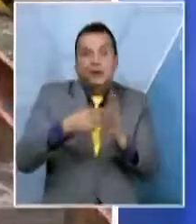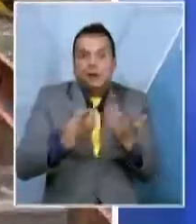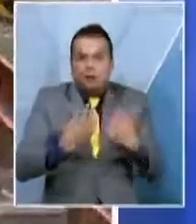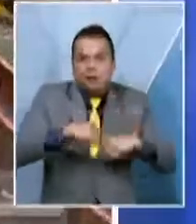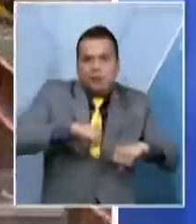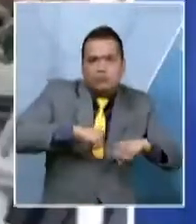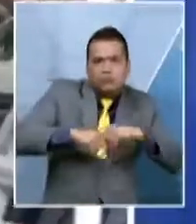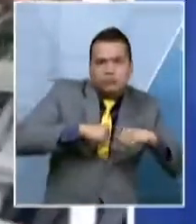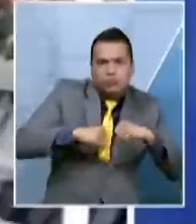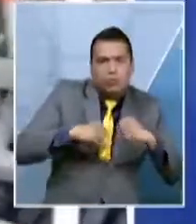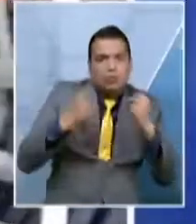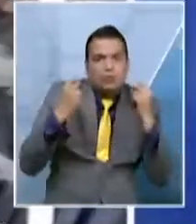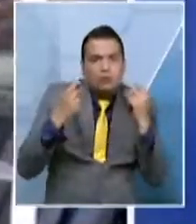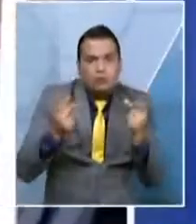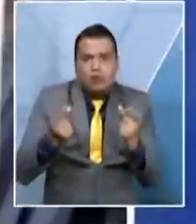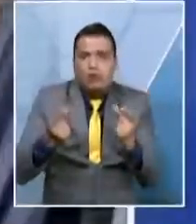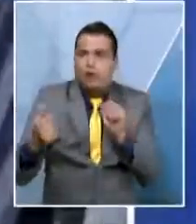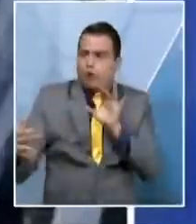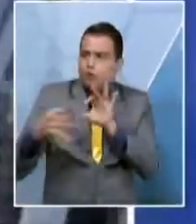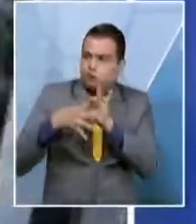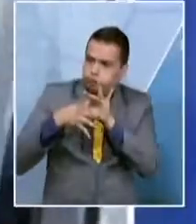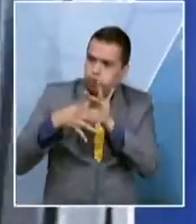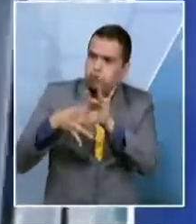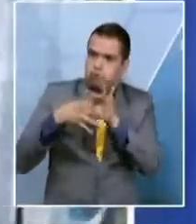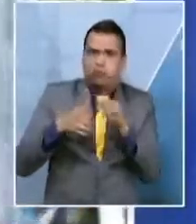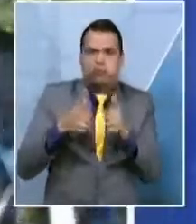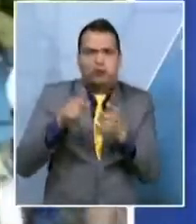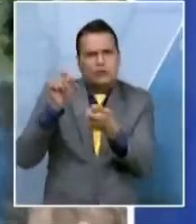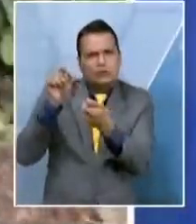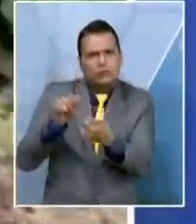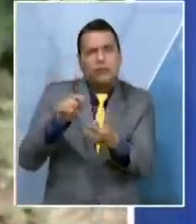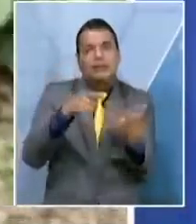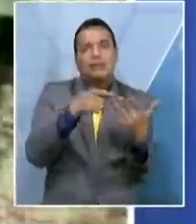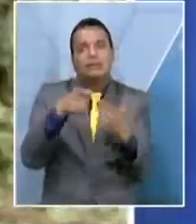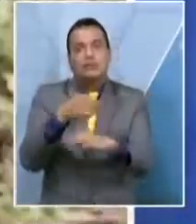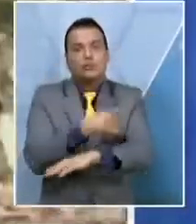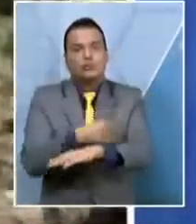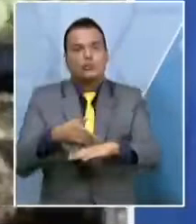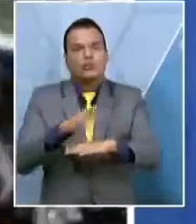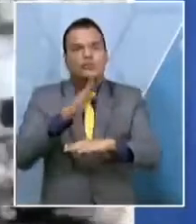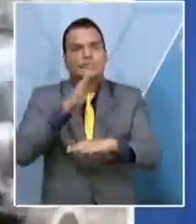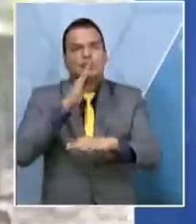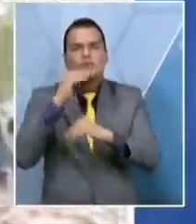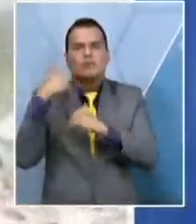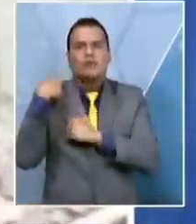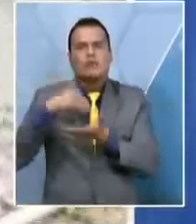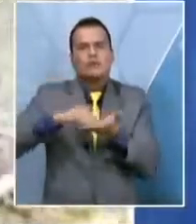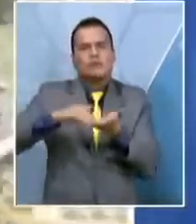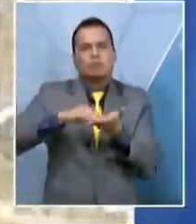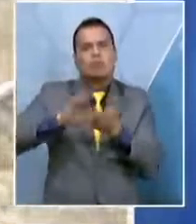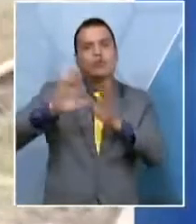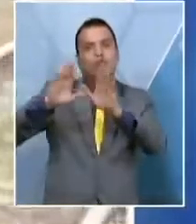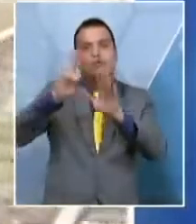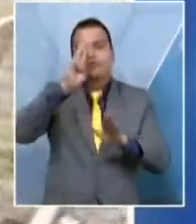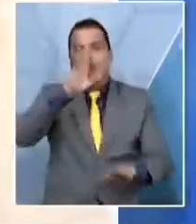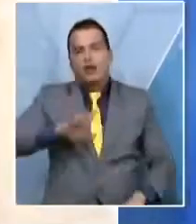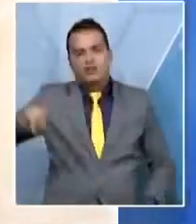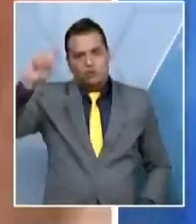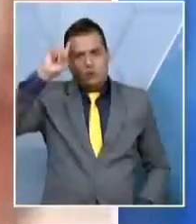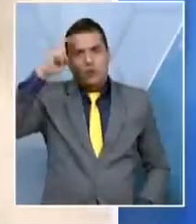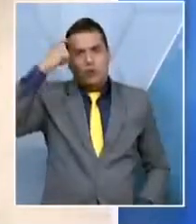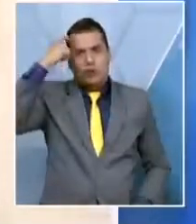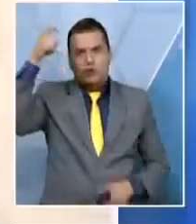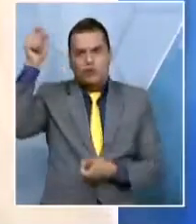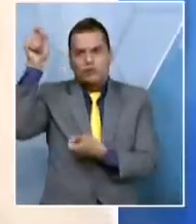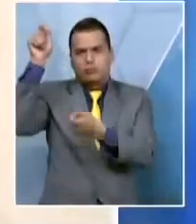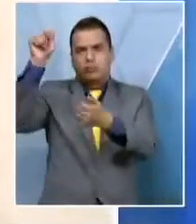en conjunto. La reparación del acueducto bonaerense costó unos 600 millones de pesos y fue asumida por el Gobierno Nacional e Hidropacífico. El restablecimiento demandará